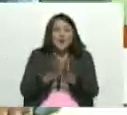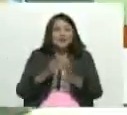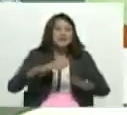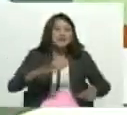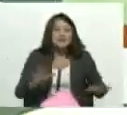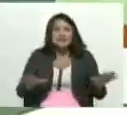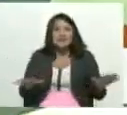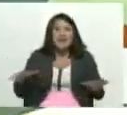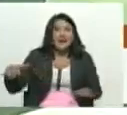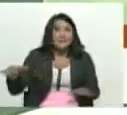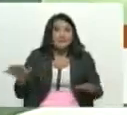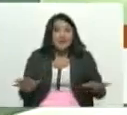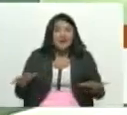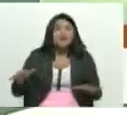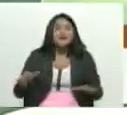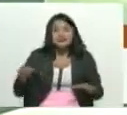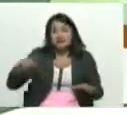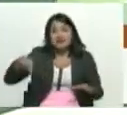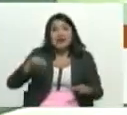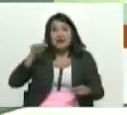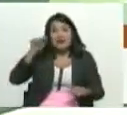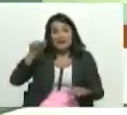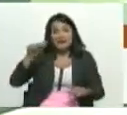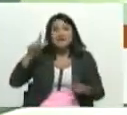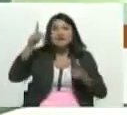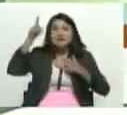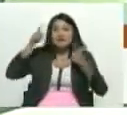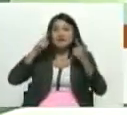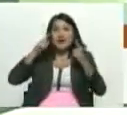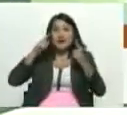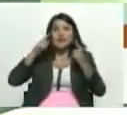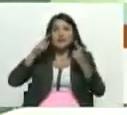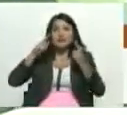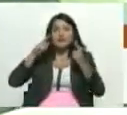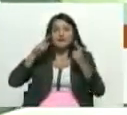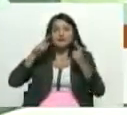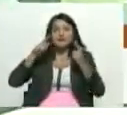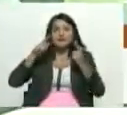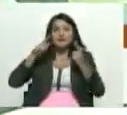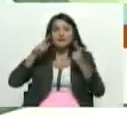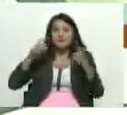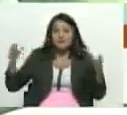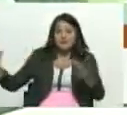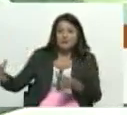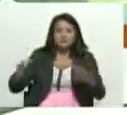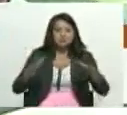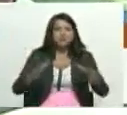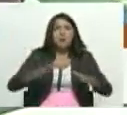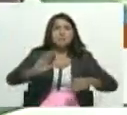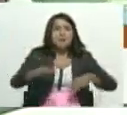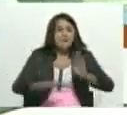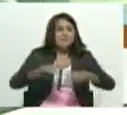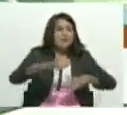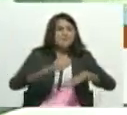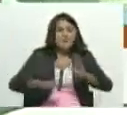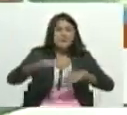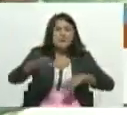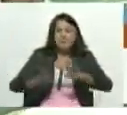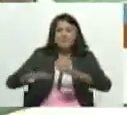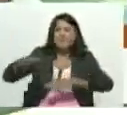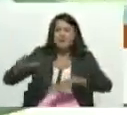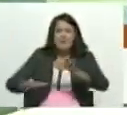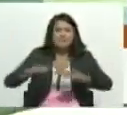Río donde Chávez no solamente tomó el tambor y le tocaba el tambor de la escuela